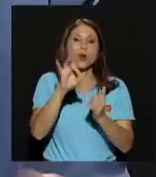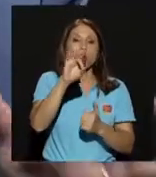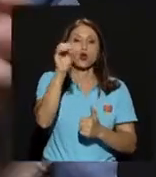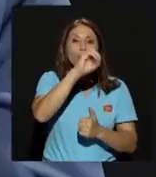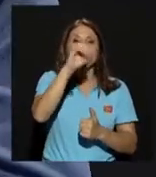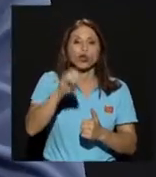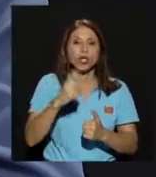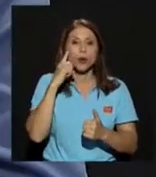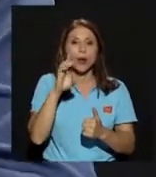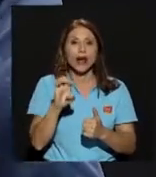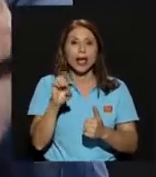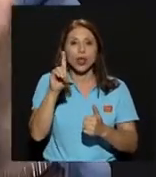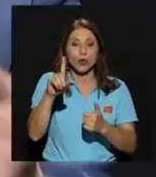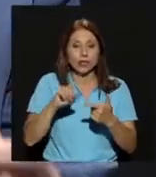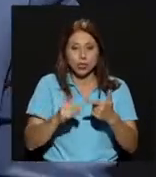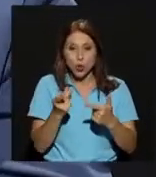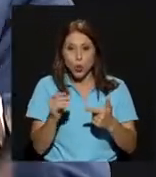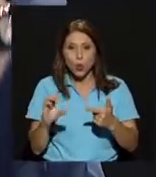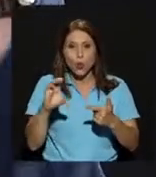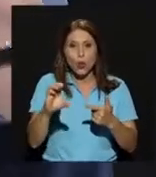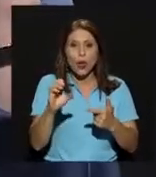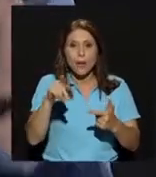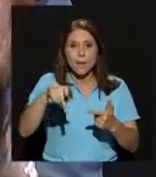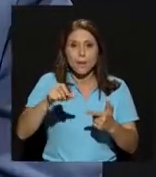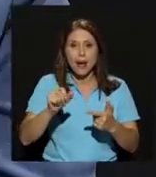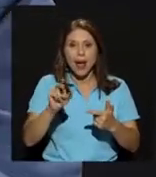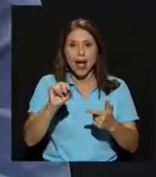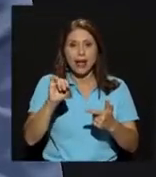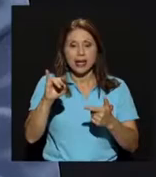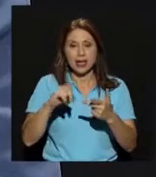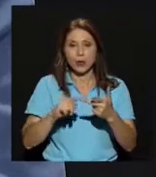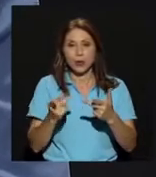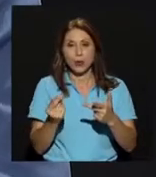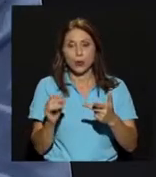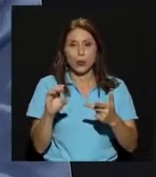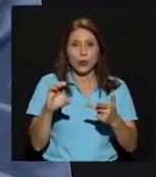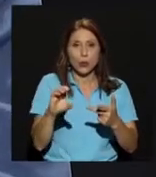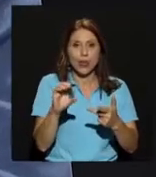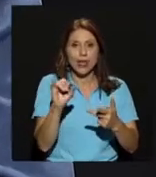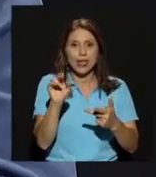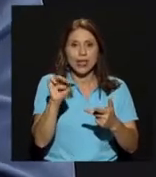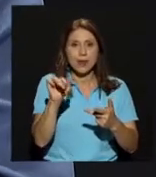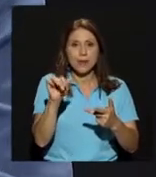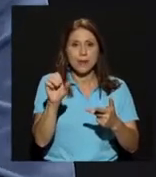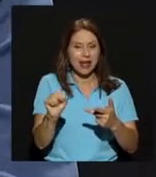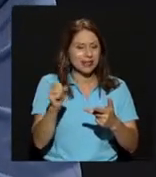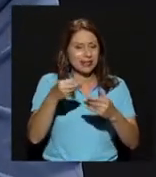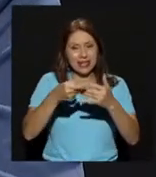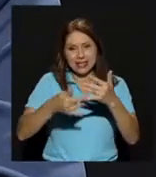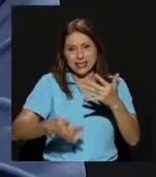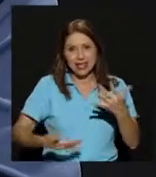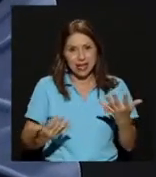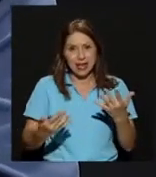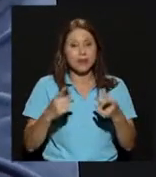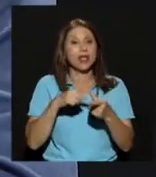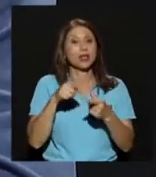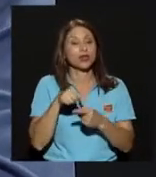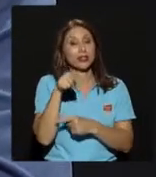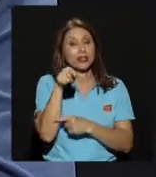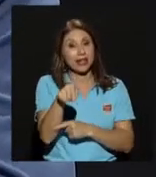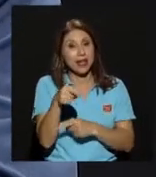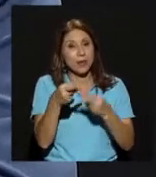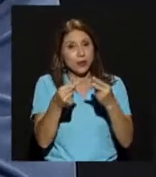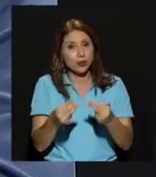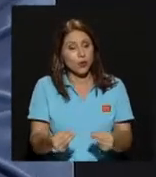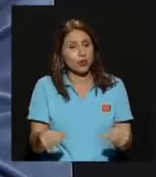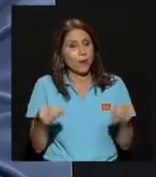montos para el pan y dígase montos para él y más etcétera etcétera entonces eso hace que el presupuesto sea